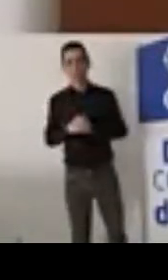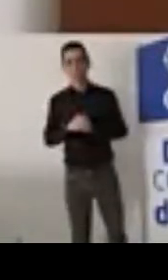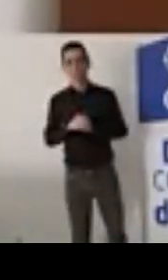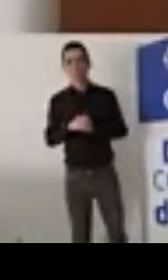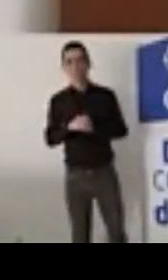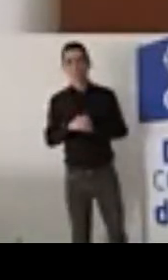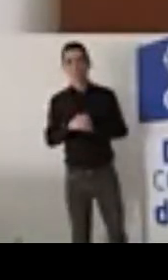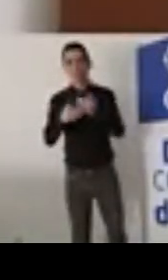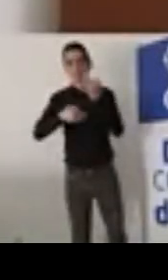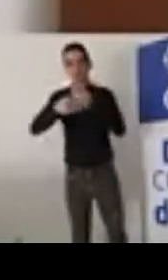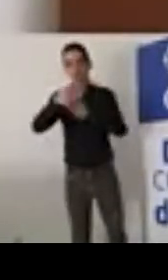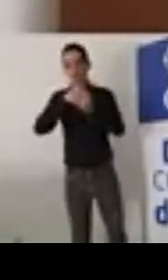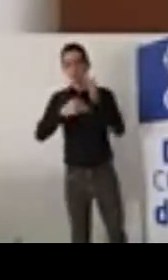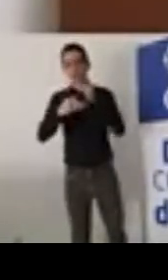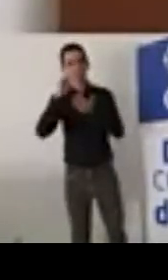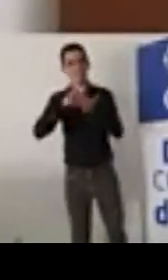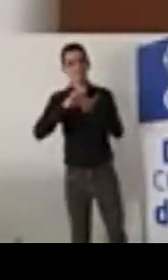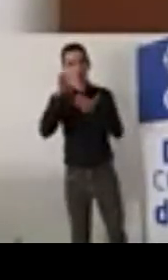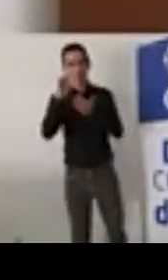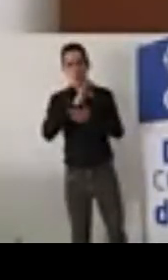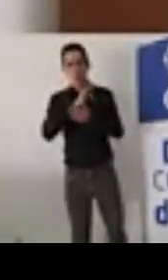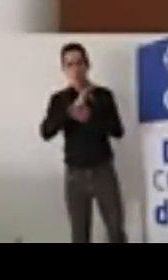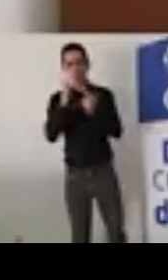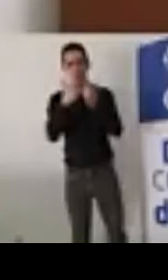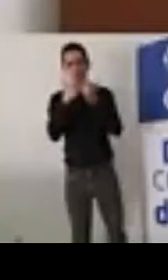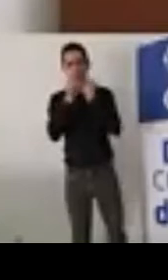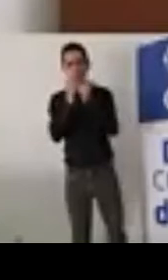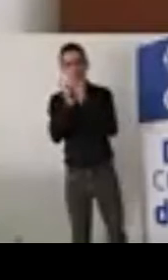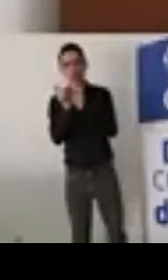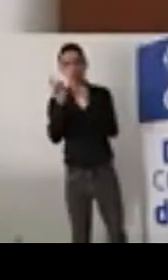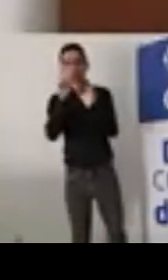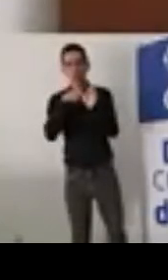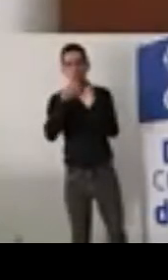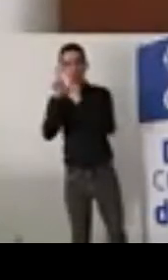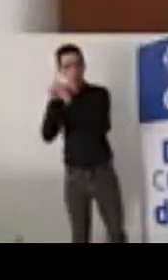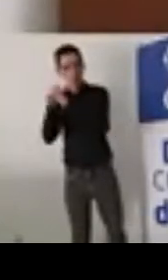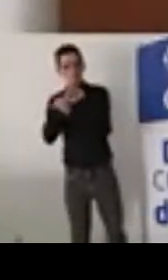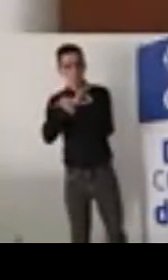se puedan ir ingresando a esas salas, ¿no? Adelante, Hugo.